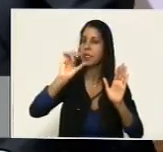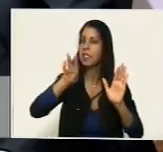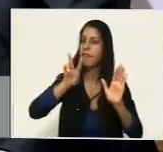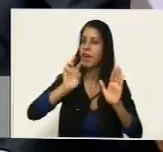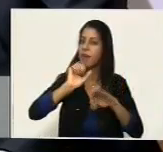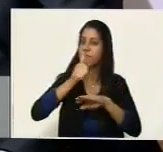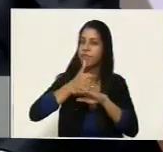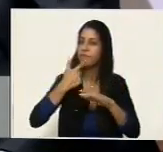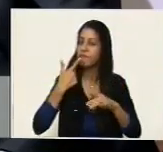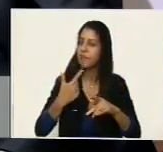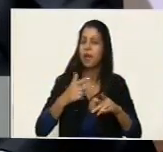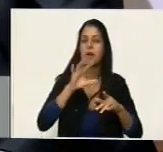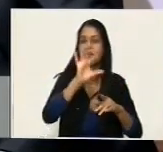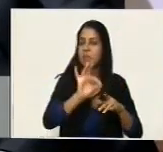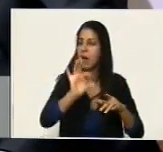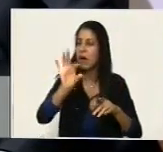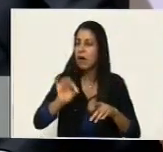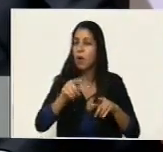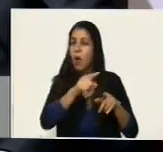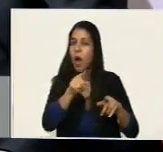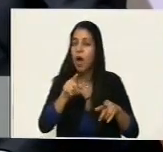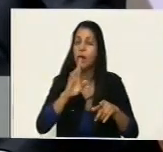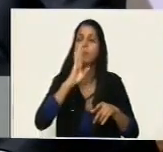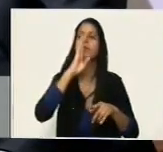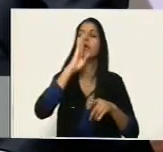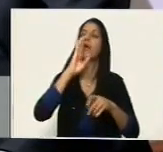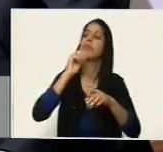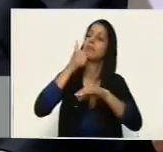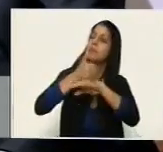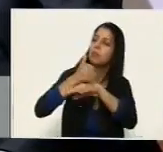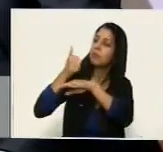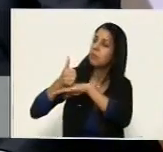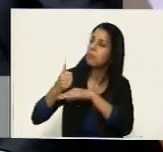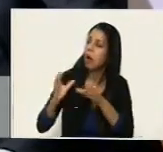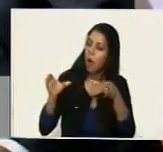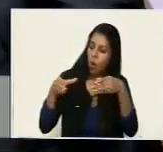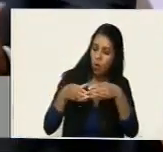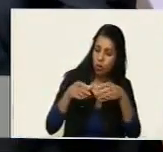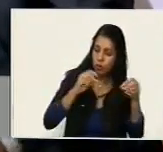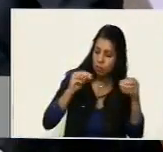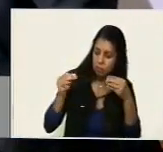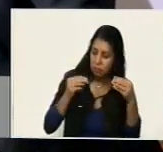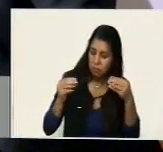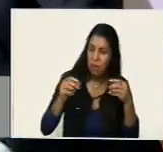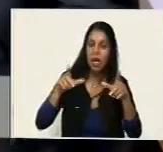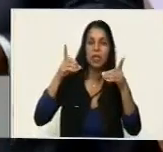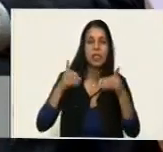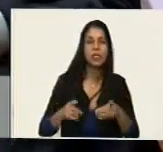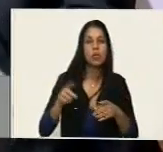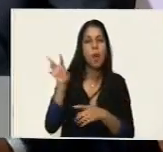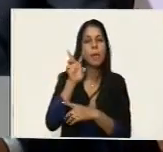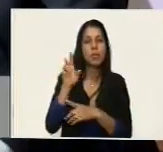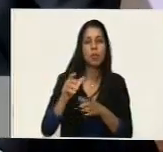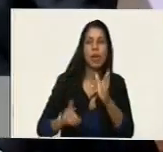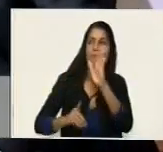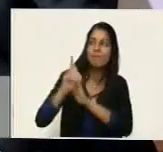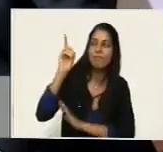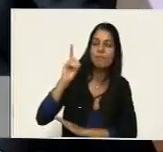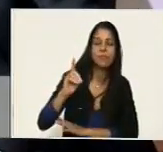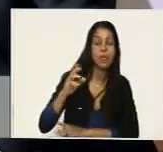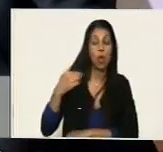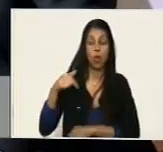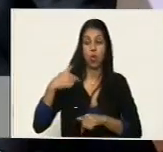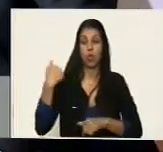y para buscar las mejores soluciones para nuestro país. Hoy le damos el respaldo desde